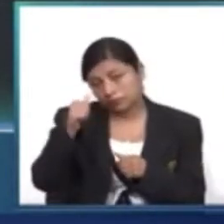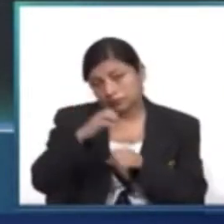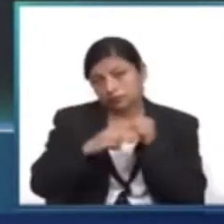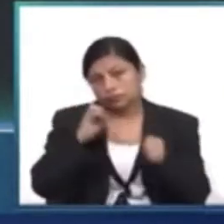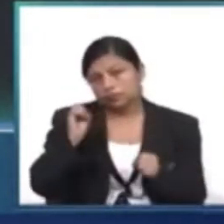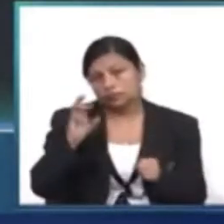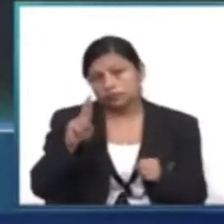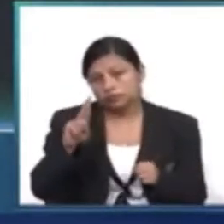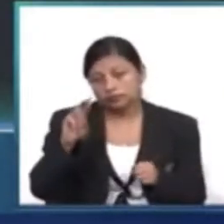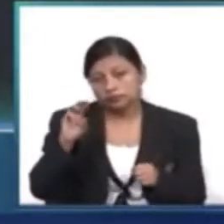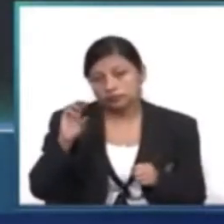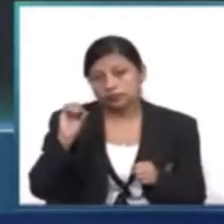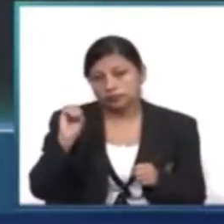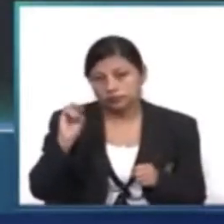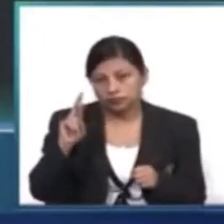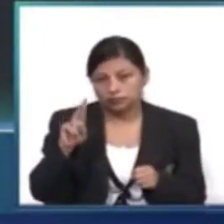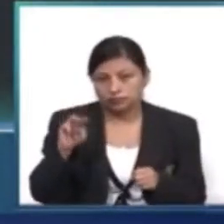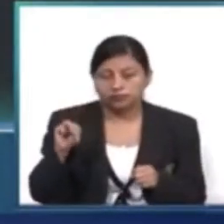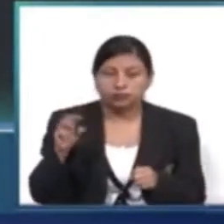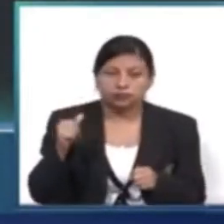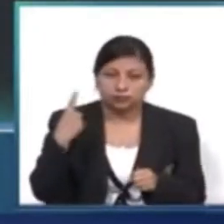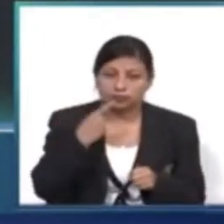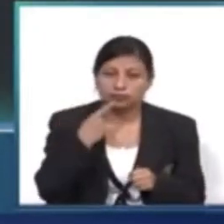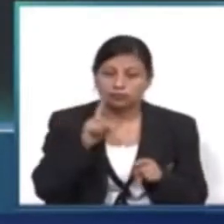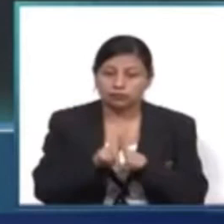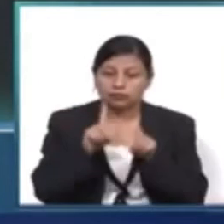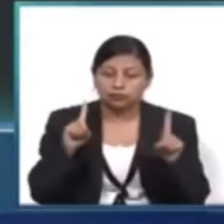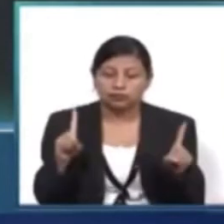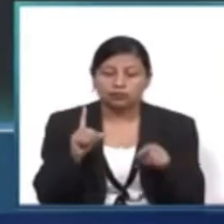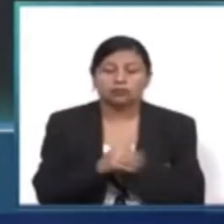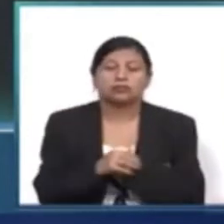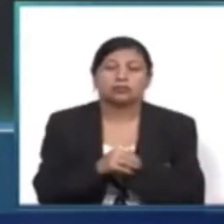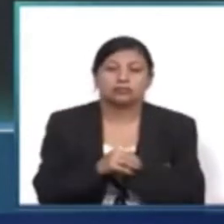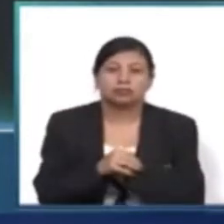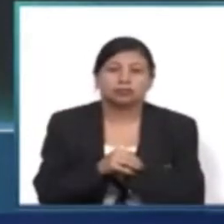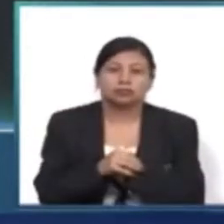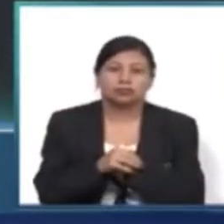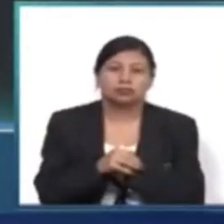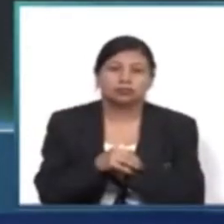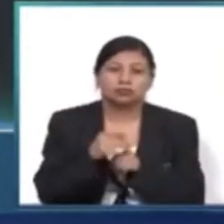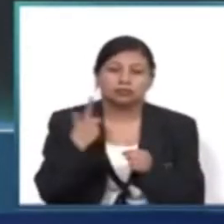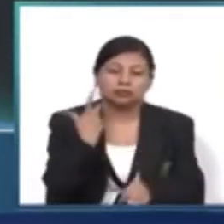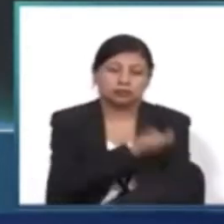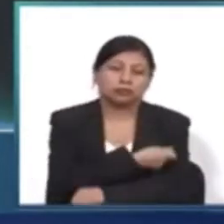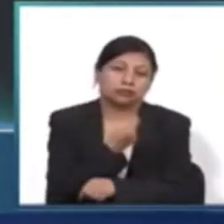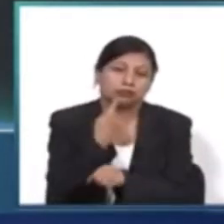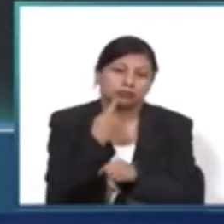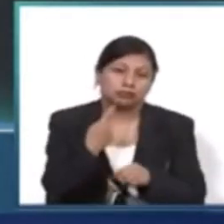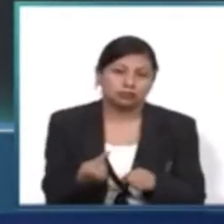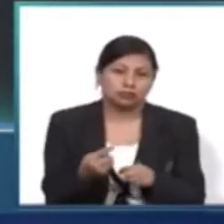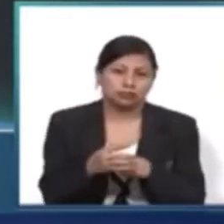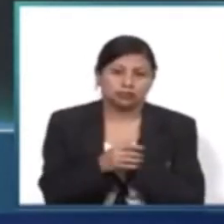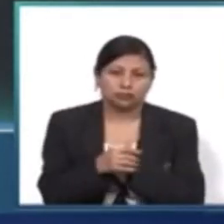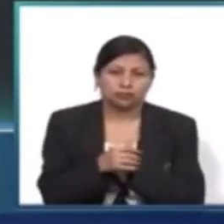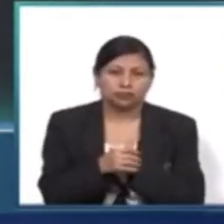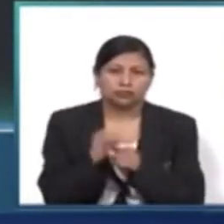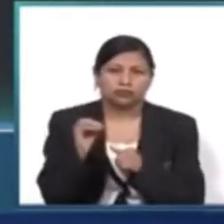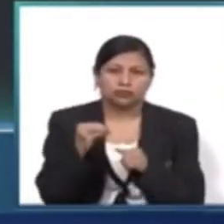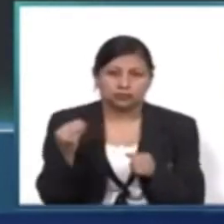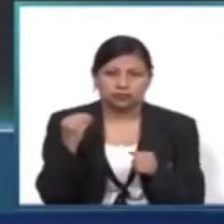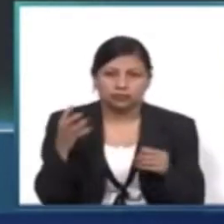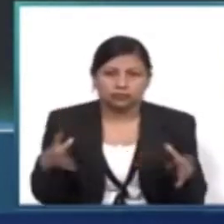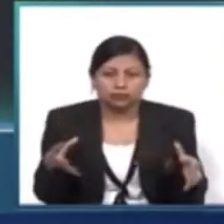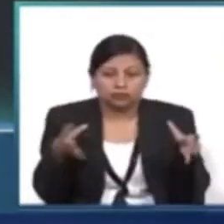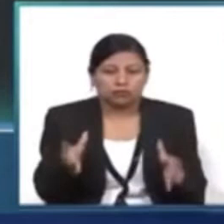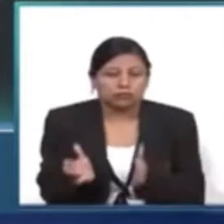versus ARN con vector, que la diferencia de la vacuna de AstraZeneca es que es una vacuna que se montó en